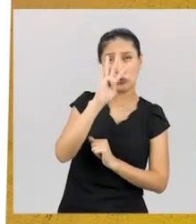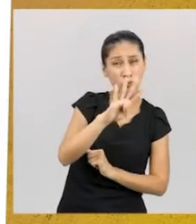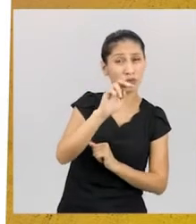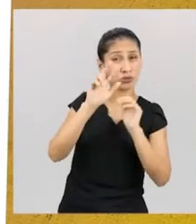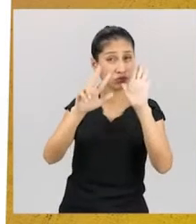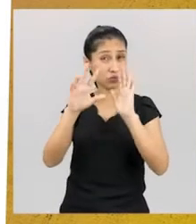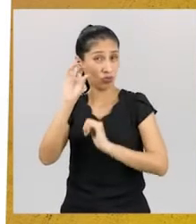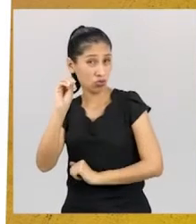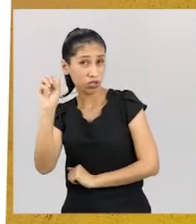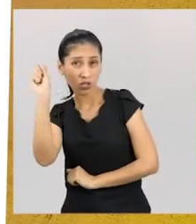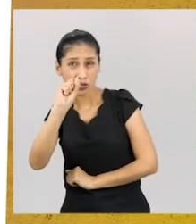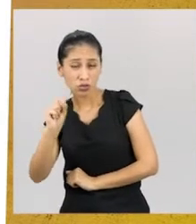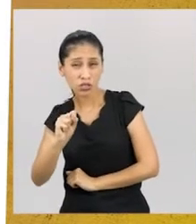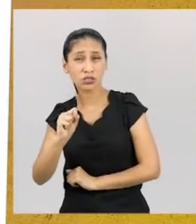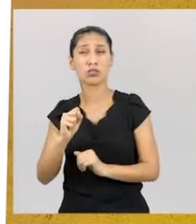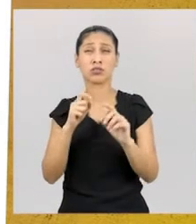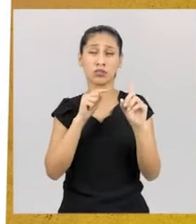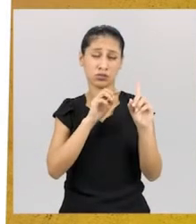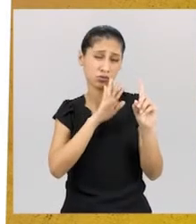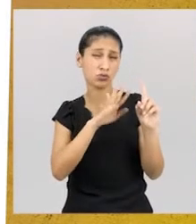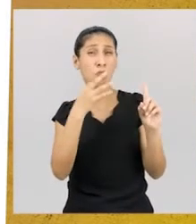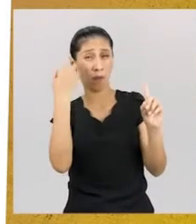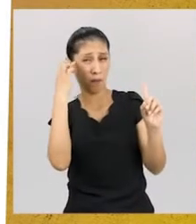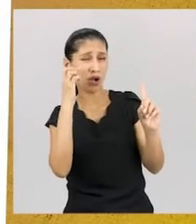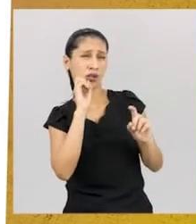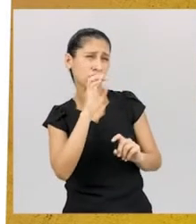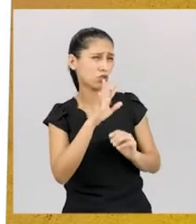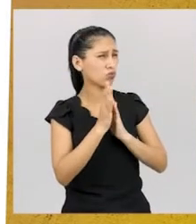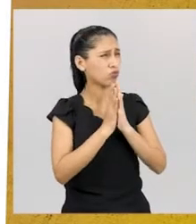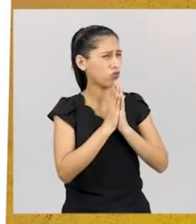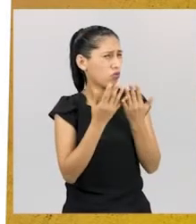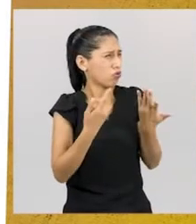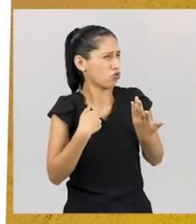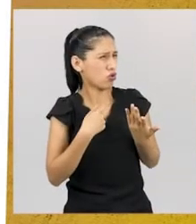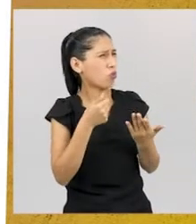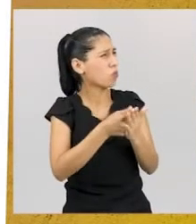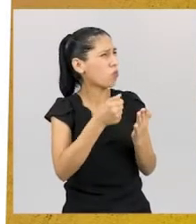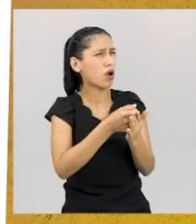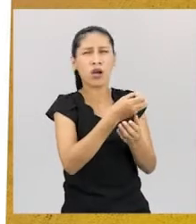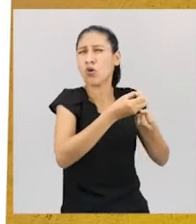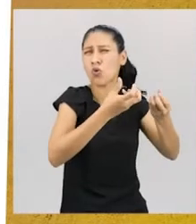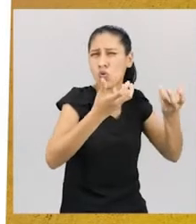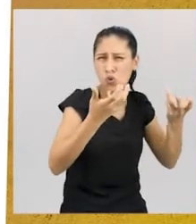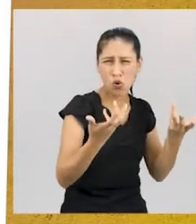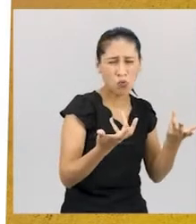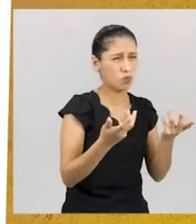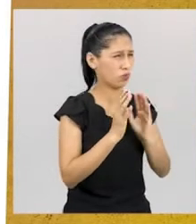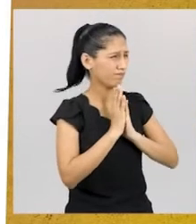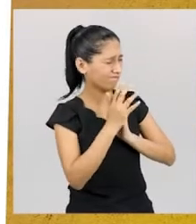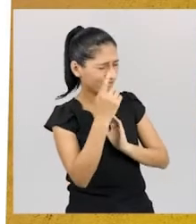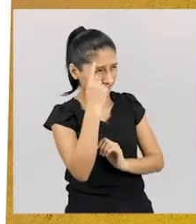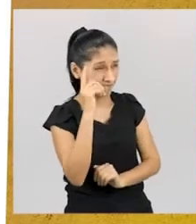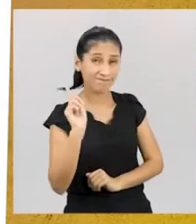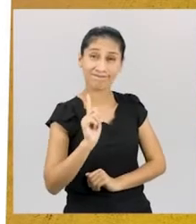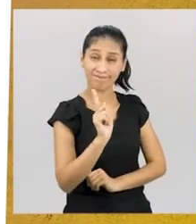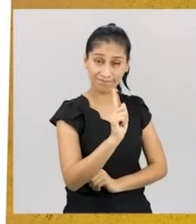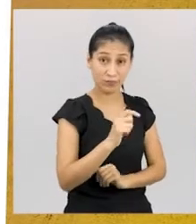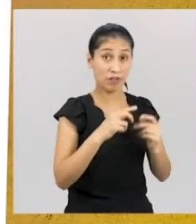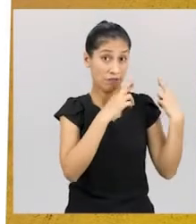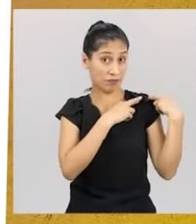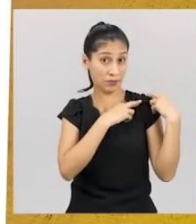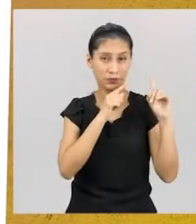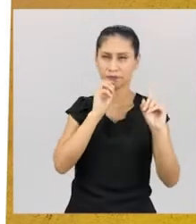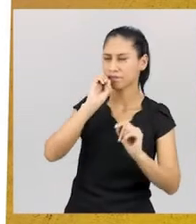480 soles. El papá fue a la empresa y solicitó información sobre las opciones para refinanciar el pago de su deuda.